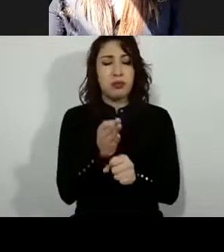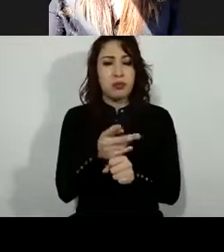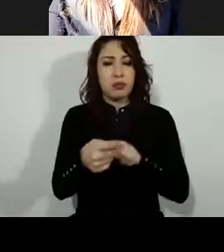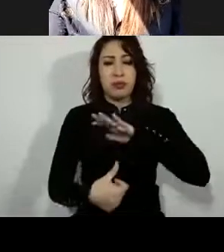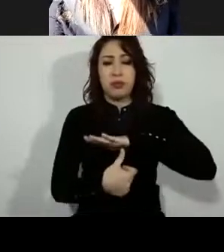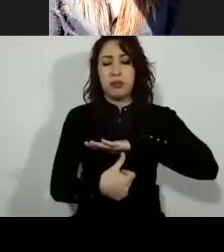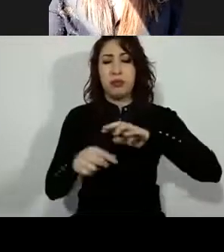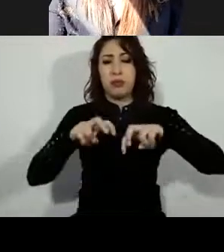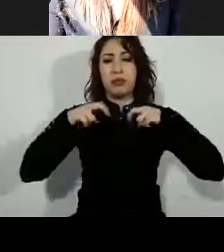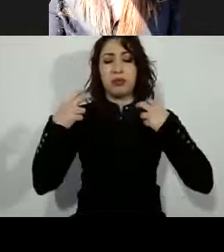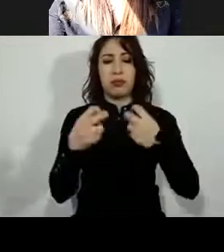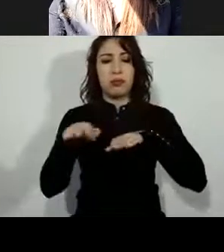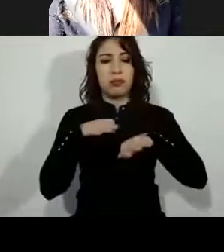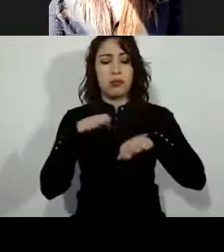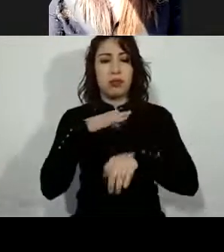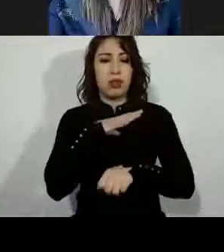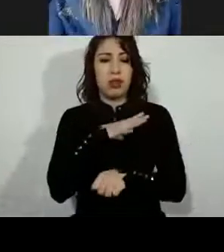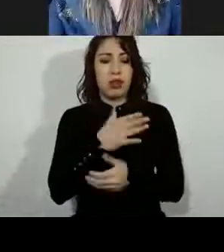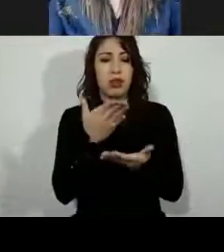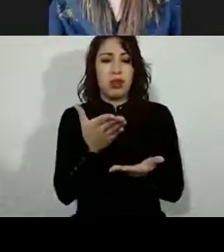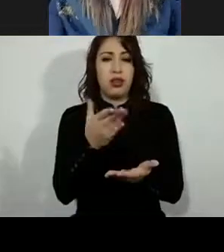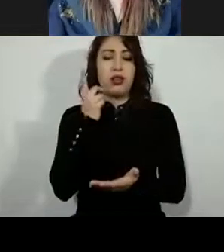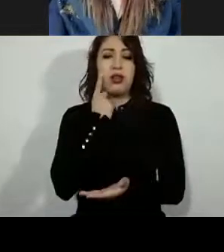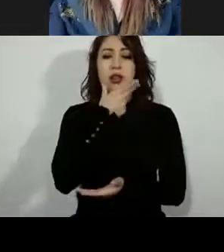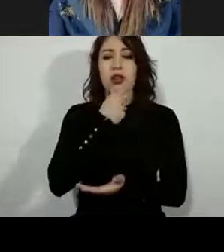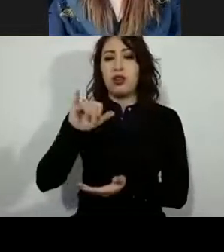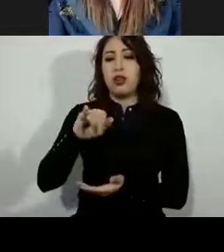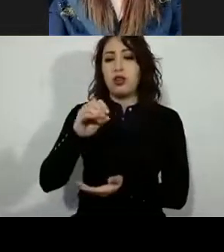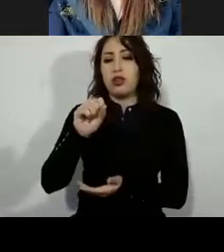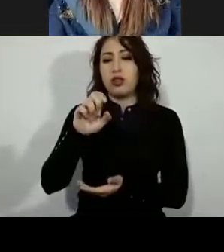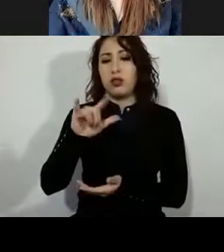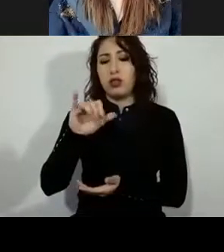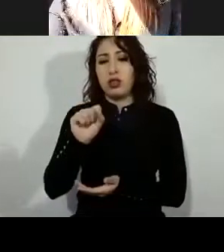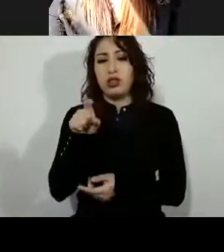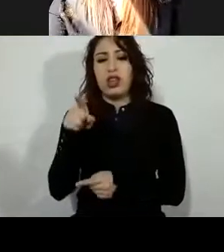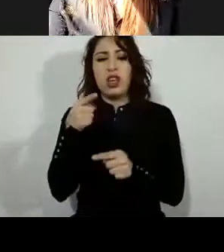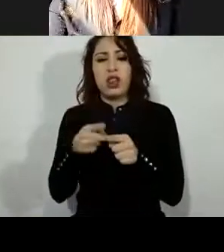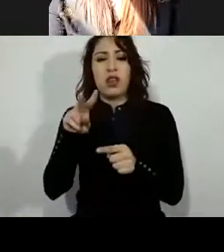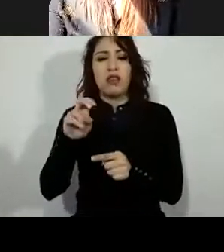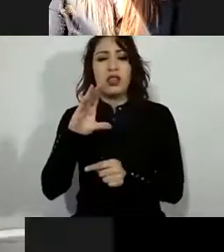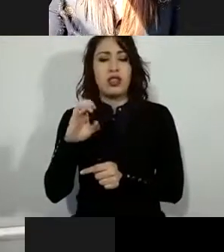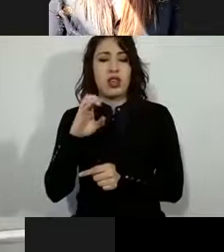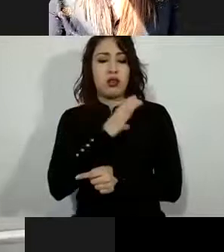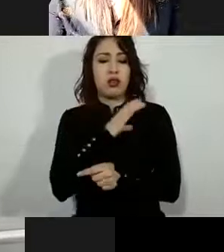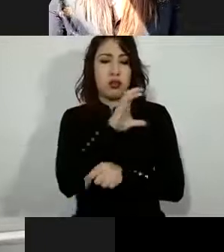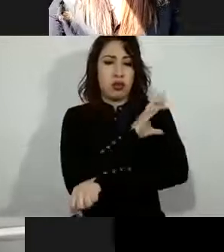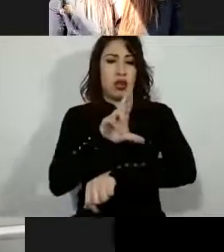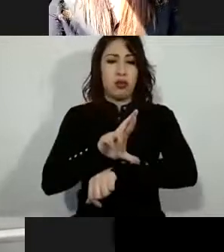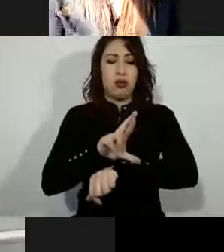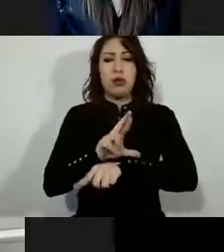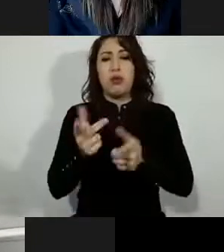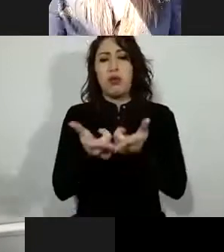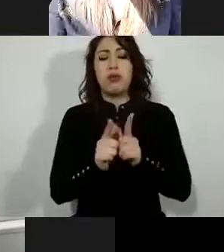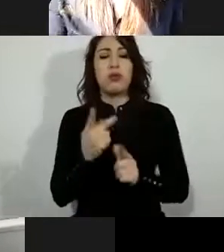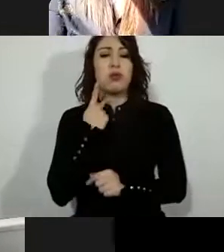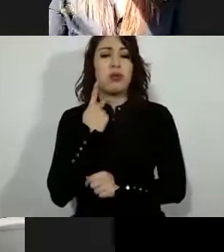trabajo ya está presente el diputado José Luis Rodríguez Díaz de León, vicecoordinador del Grupo Parlamentario de Morena, el